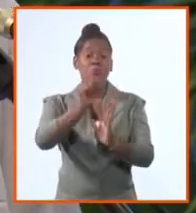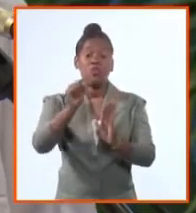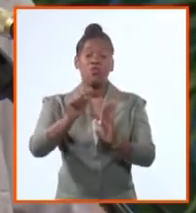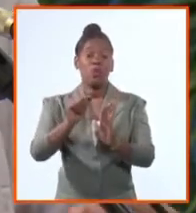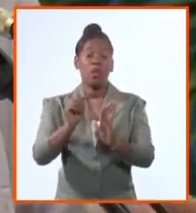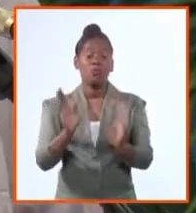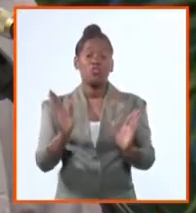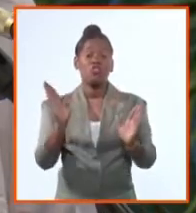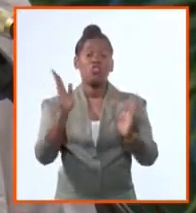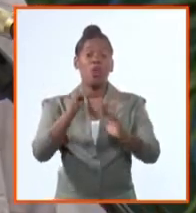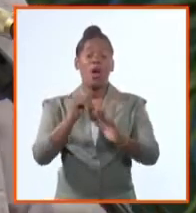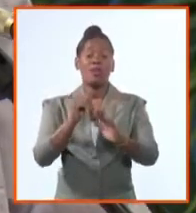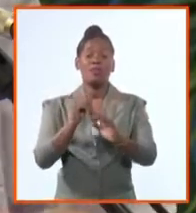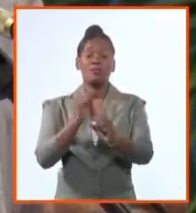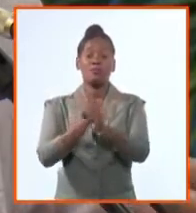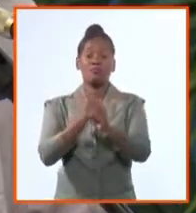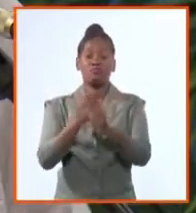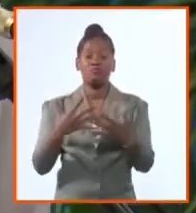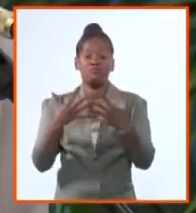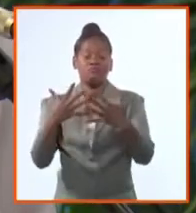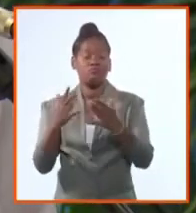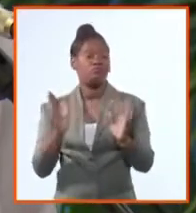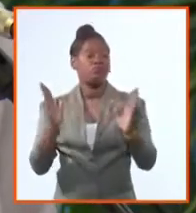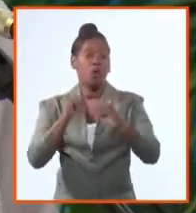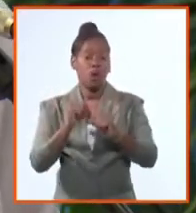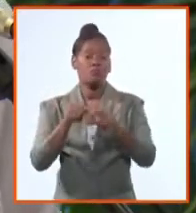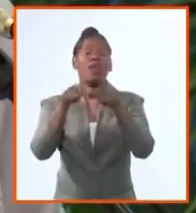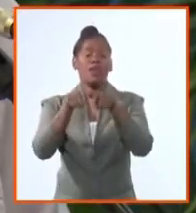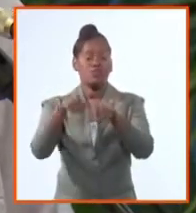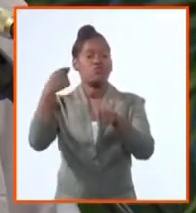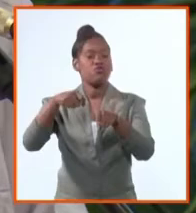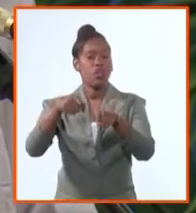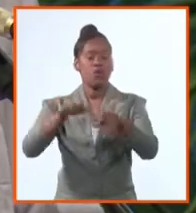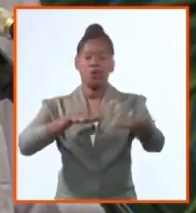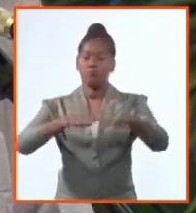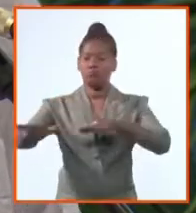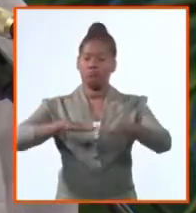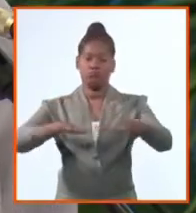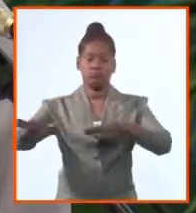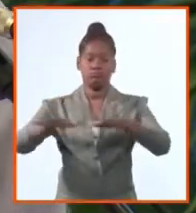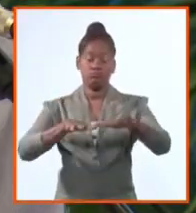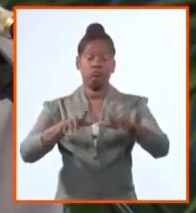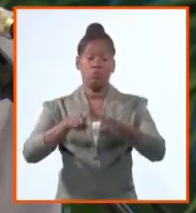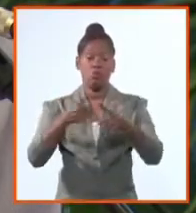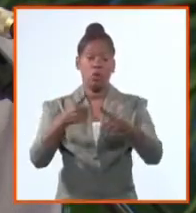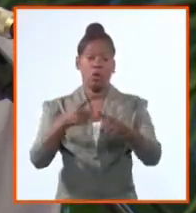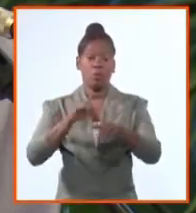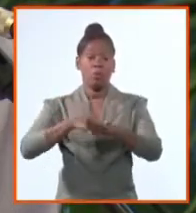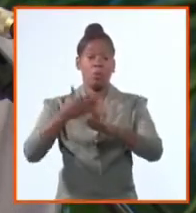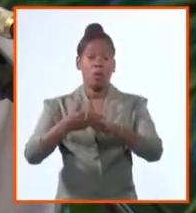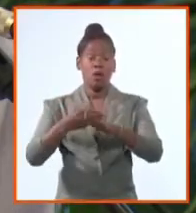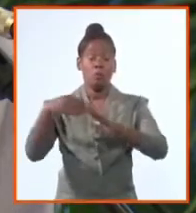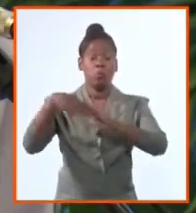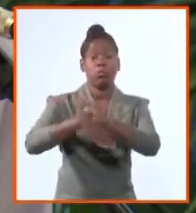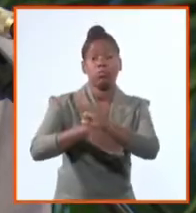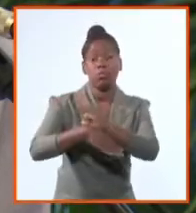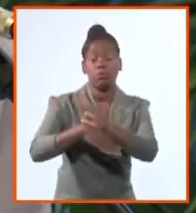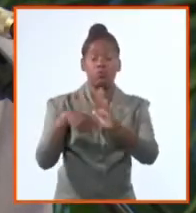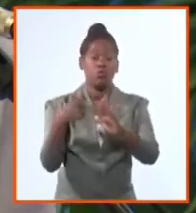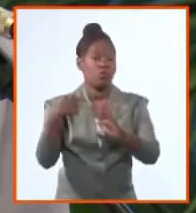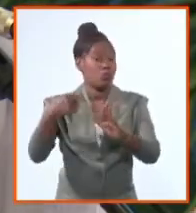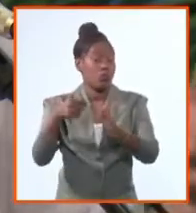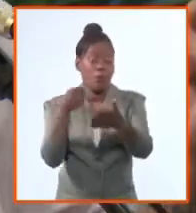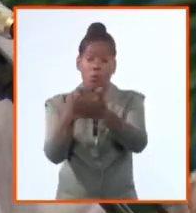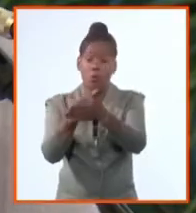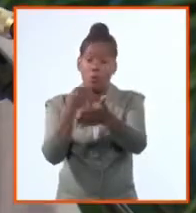a Cuba. Y eso tiene una circulación enorme, una penetración enorme. Y tenemos que luchar en ese